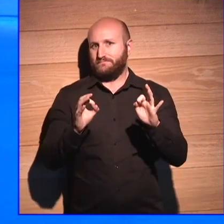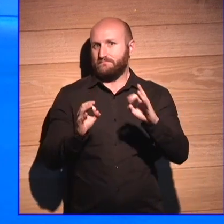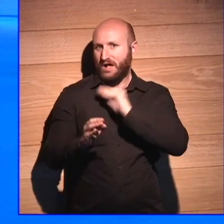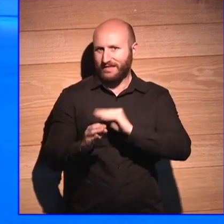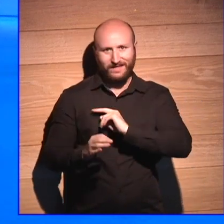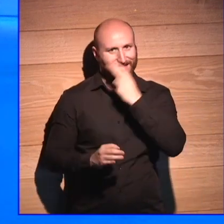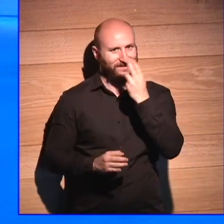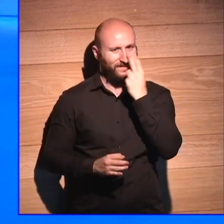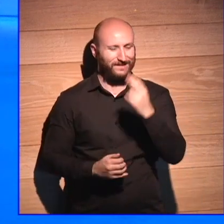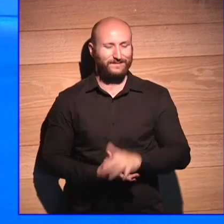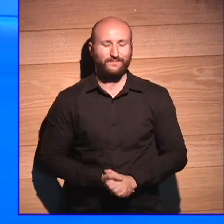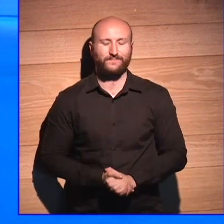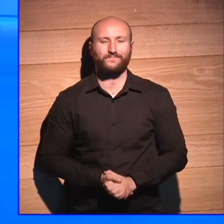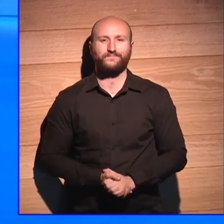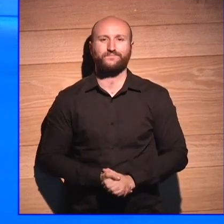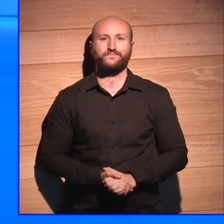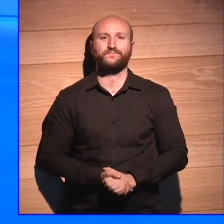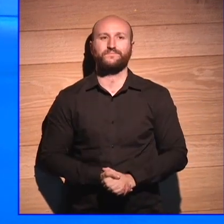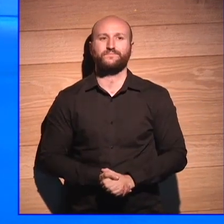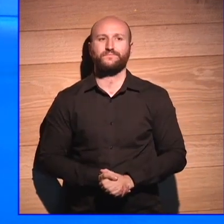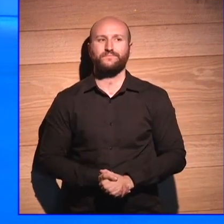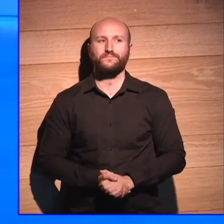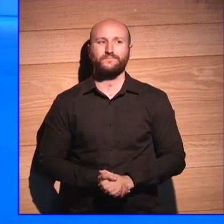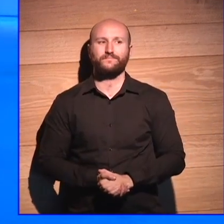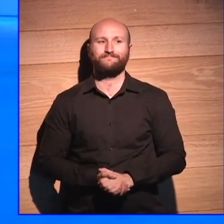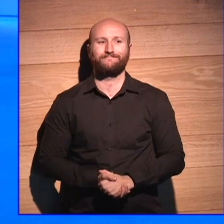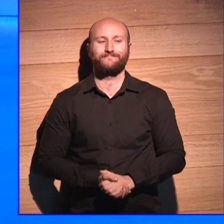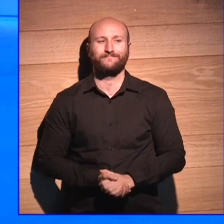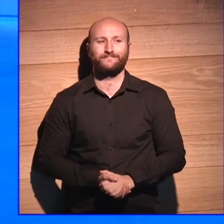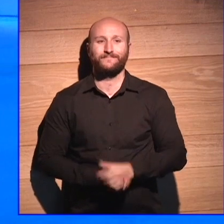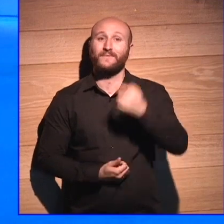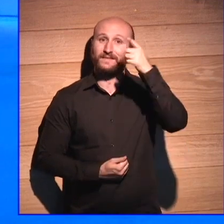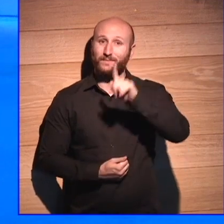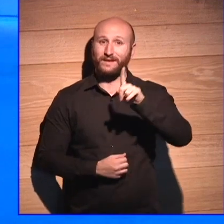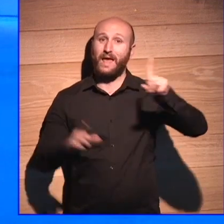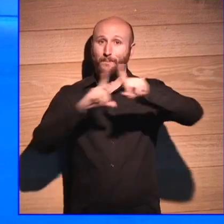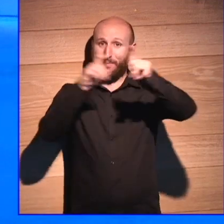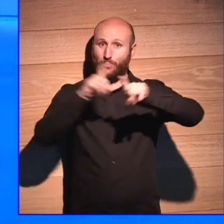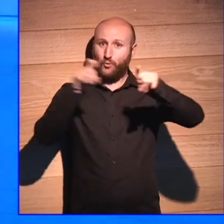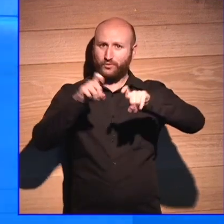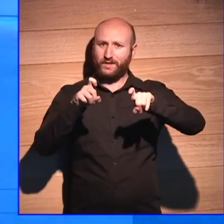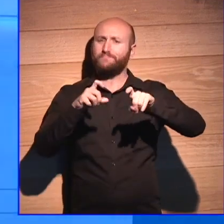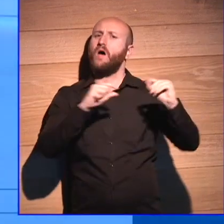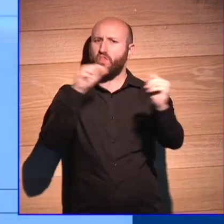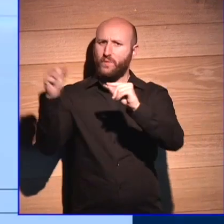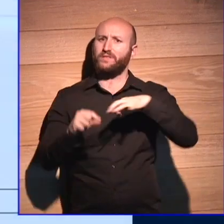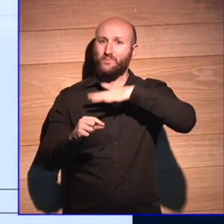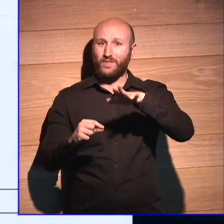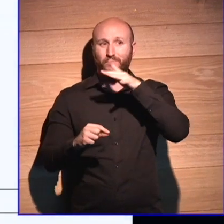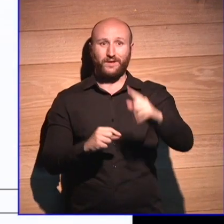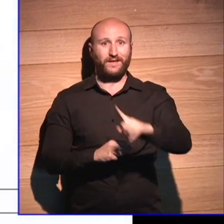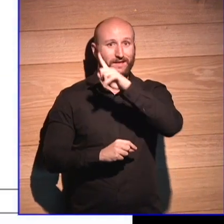muy interesantes, vaya. También aquí hay una serie de preguntas que podemos debatir, porque esta ya es mi